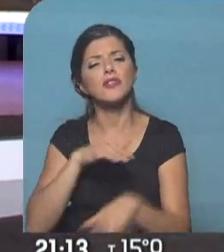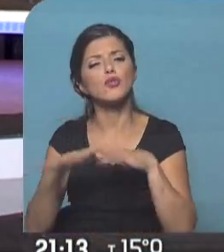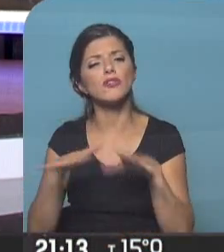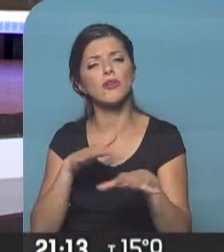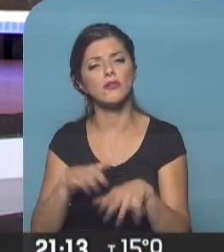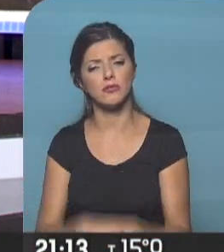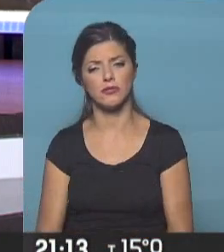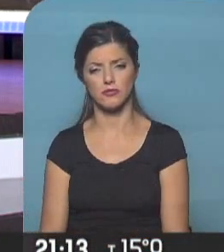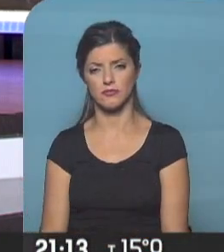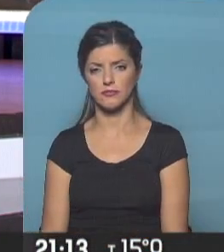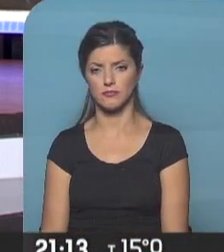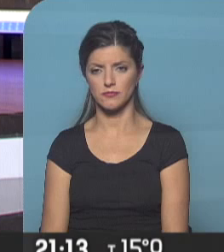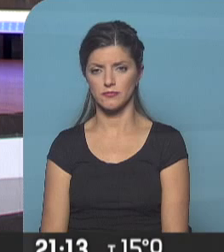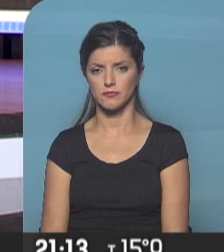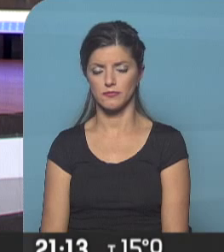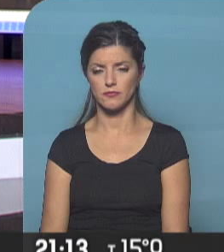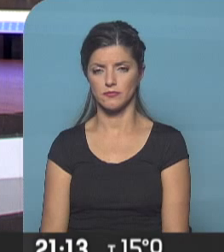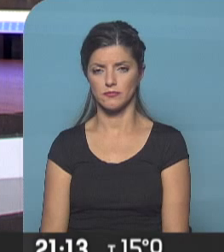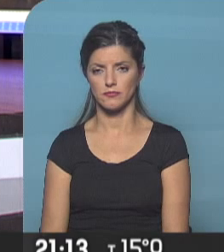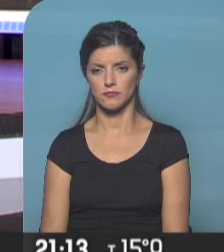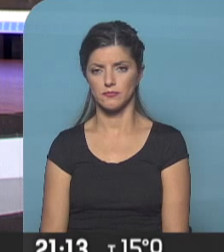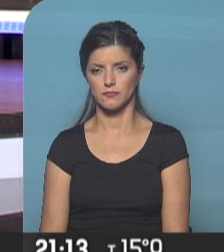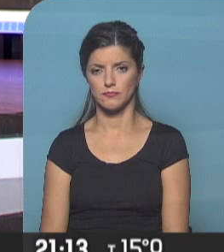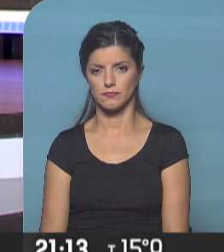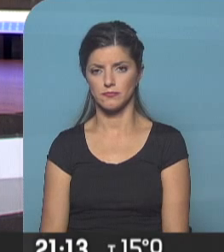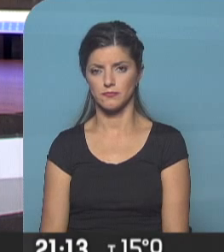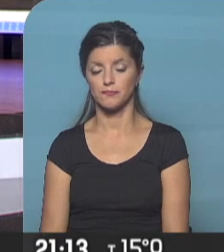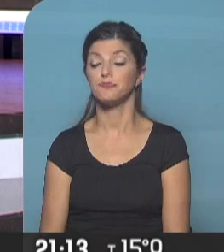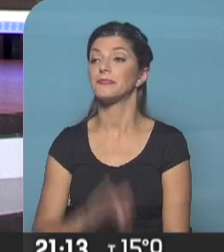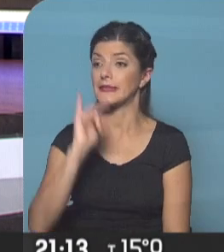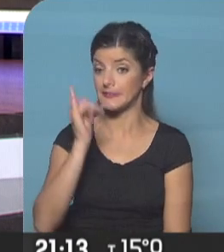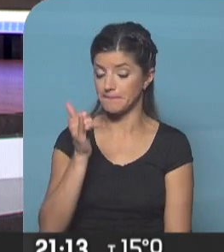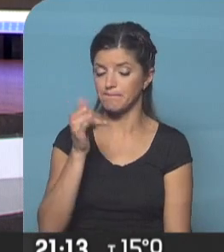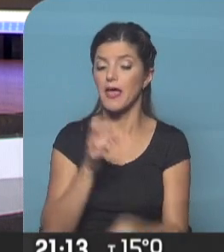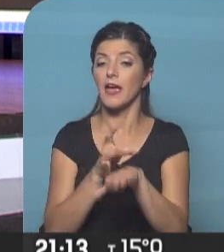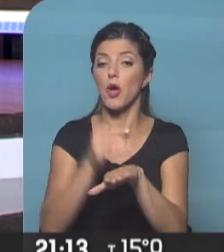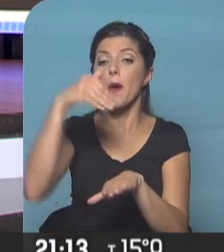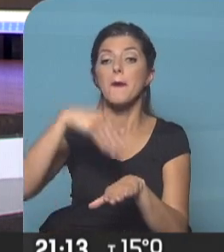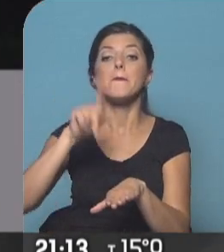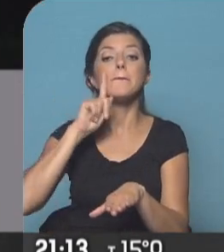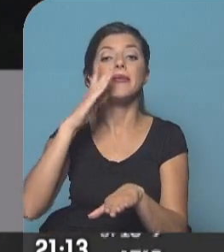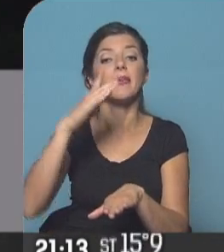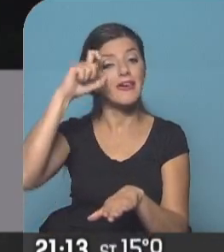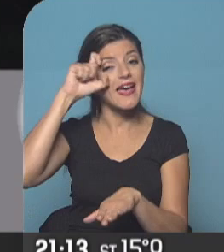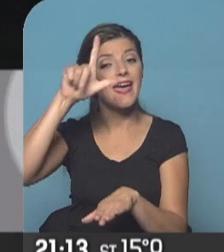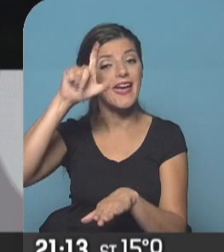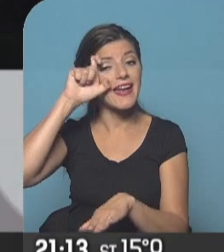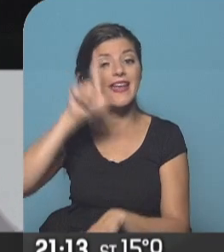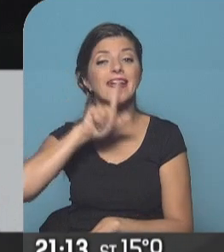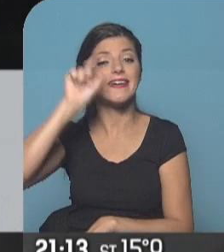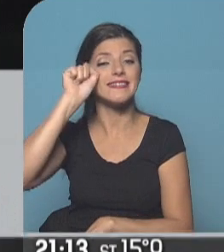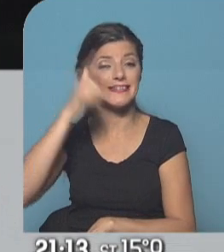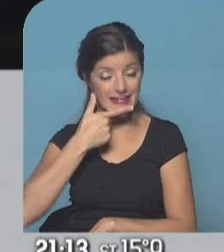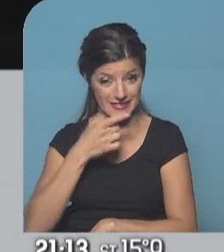allí si gabriela buenas noches el incendio se originó en la estación migueletes del ferrocarril mitre ramal